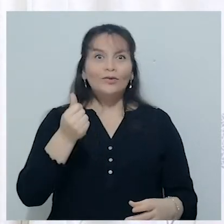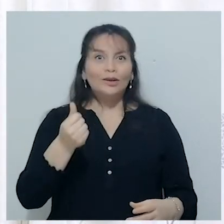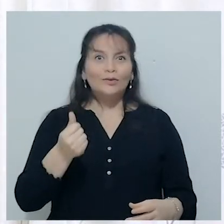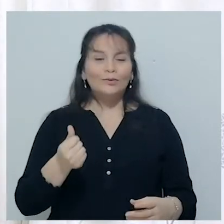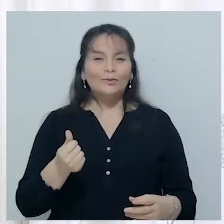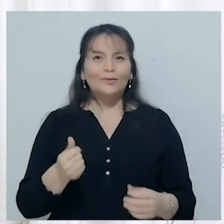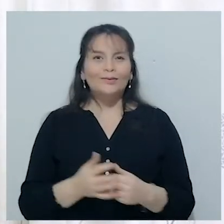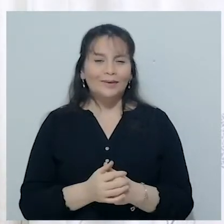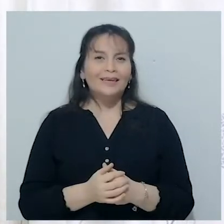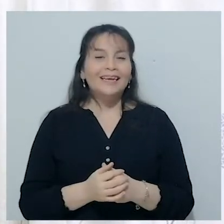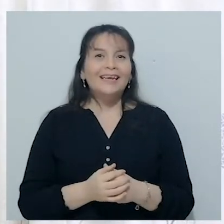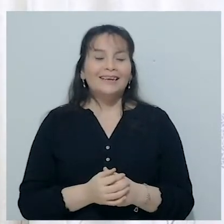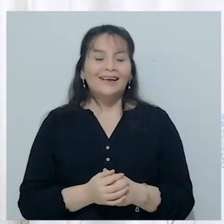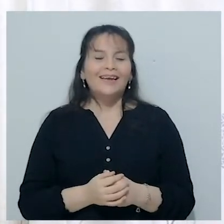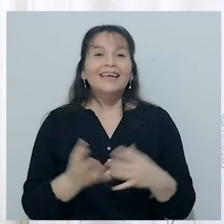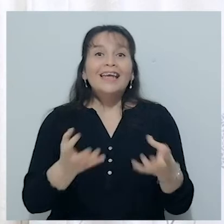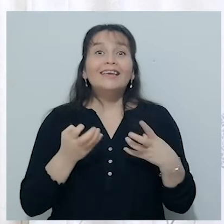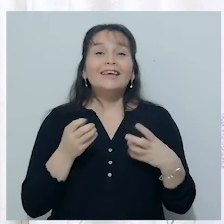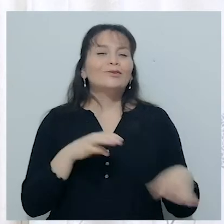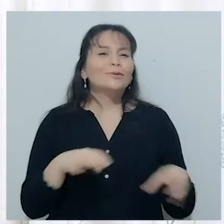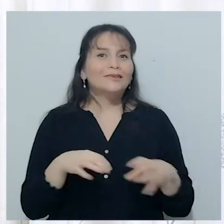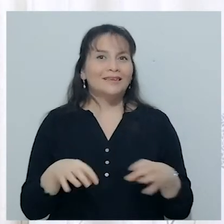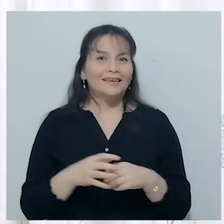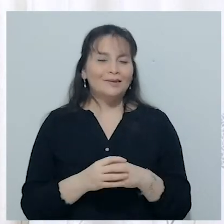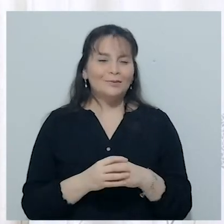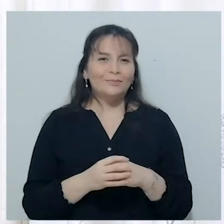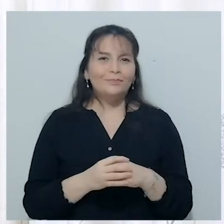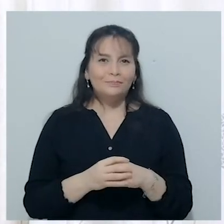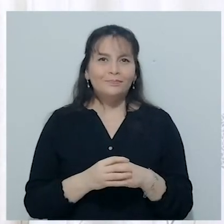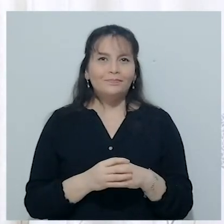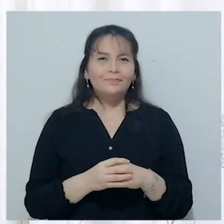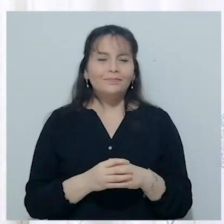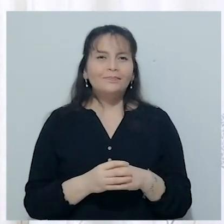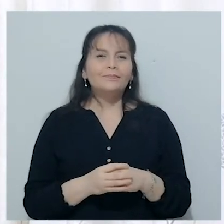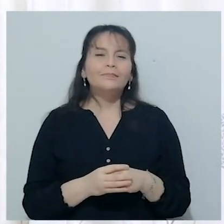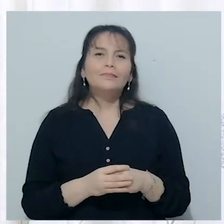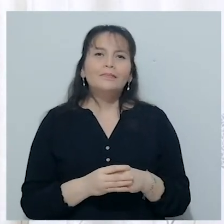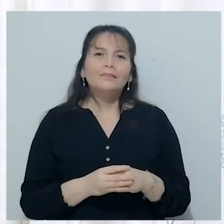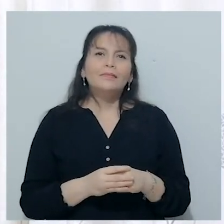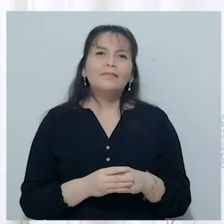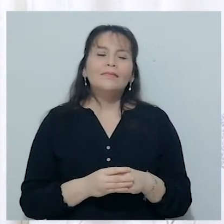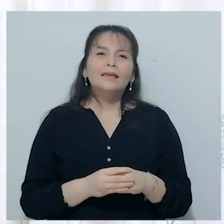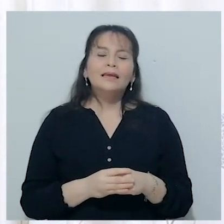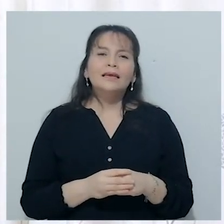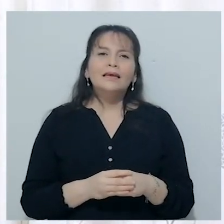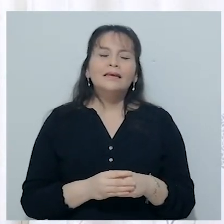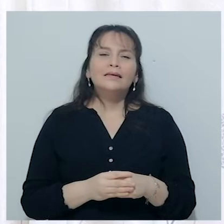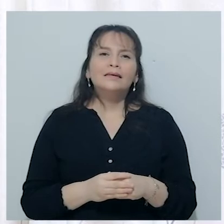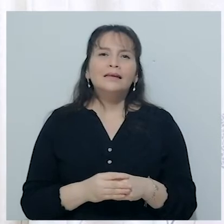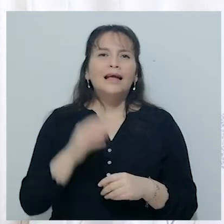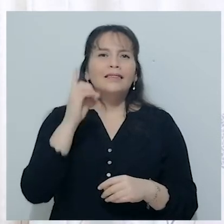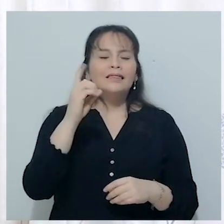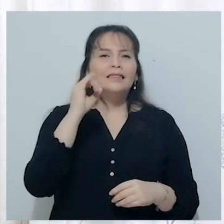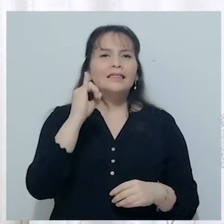interés, con esmero, con prontitud, profundizando y no con pasividad ni tampoco